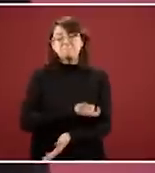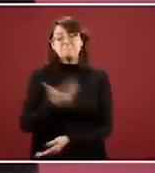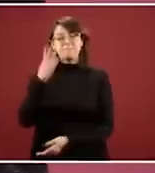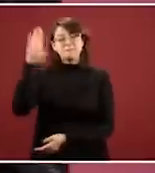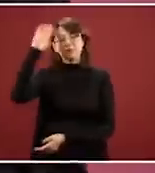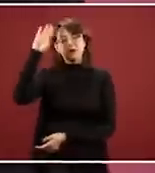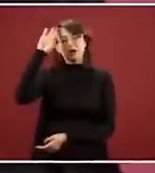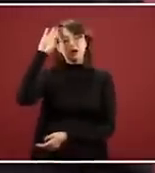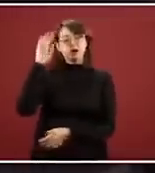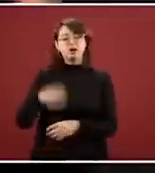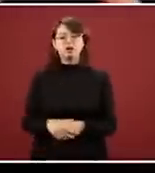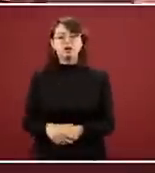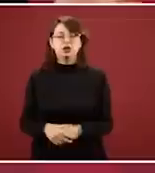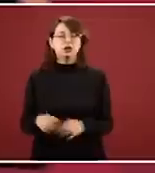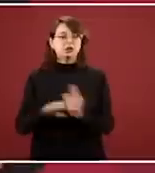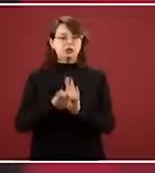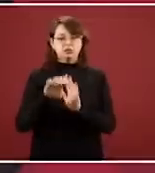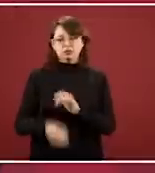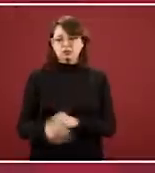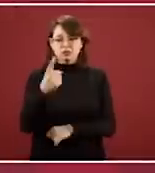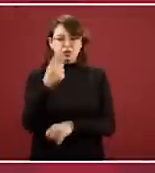Por ejemplo, un hospital